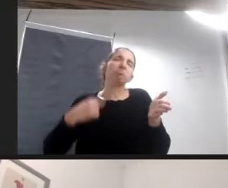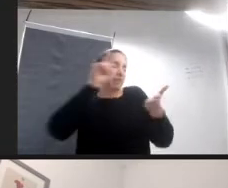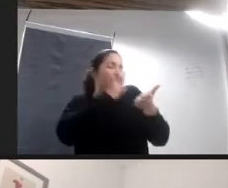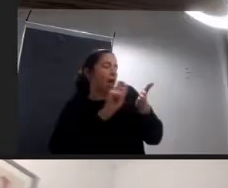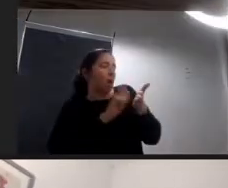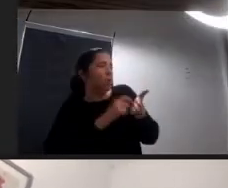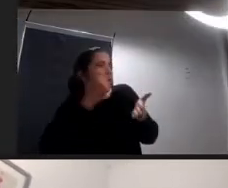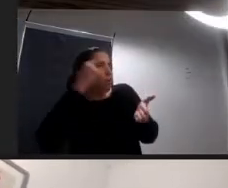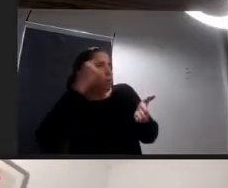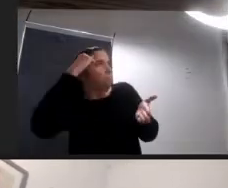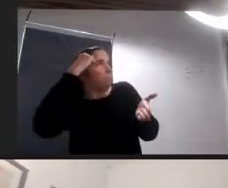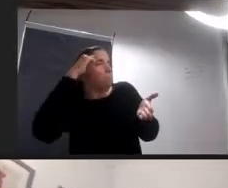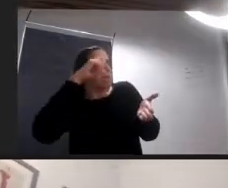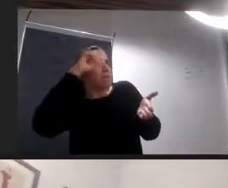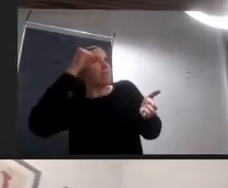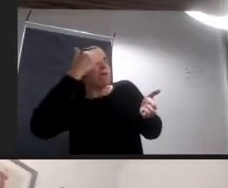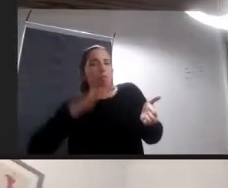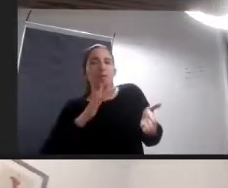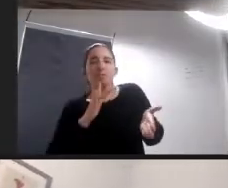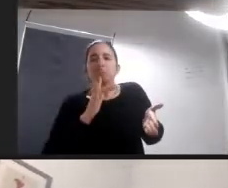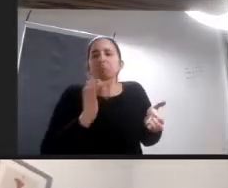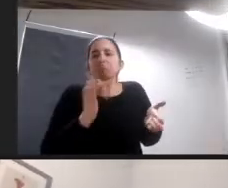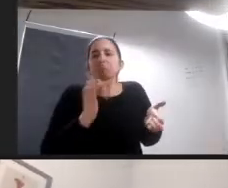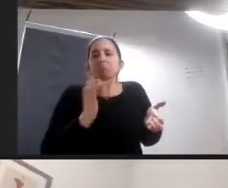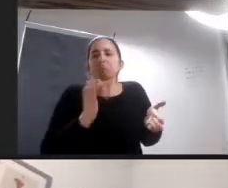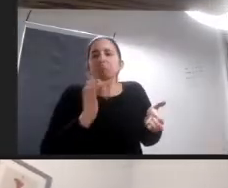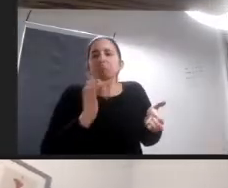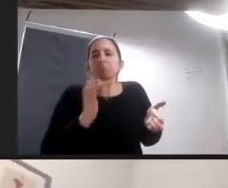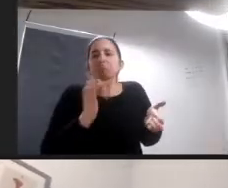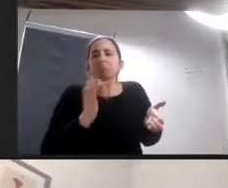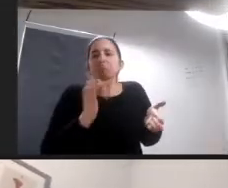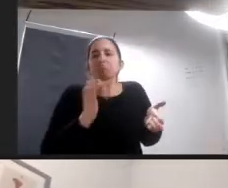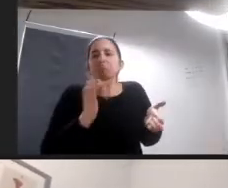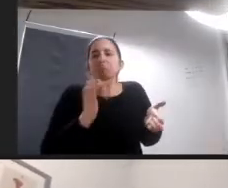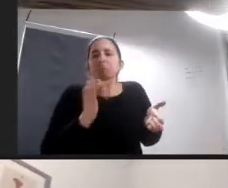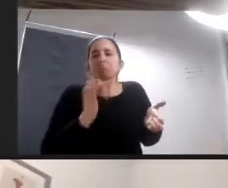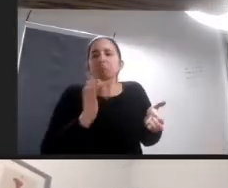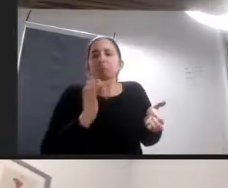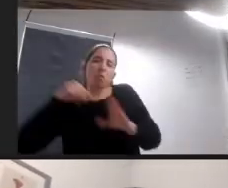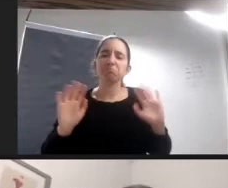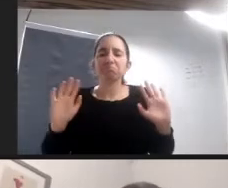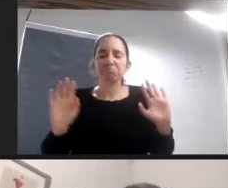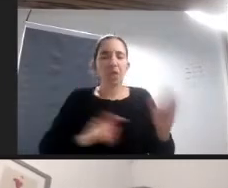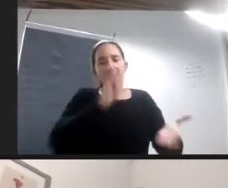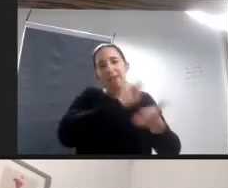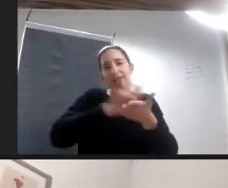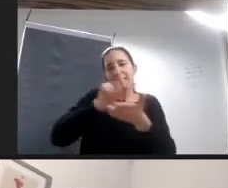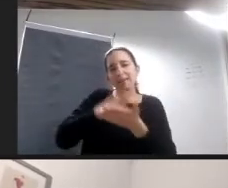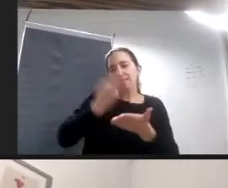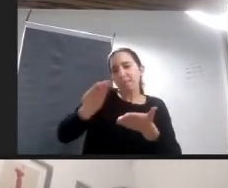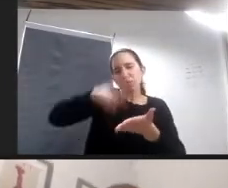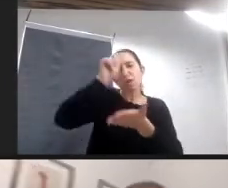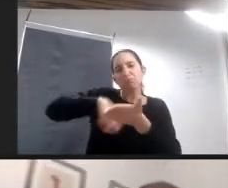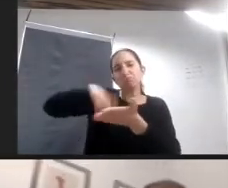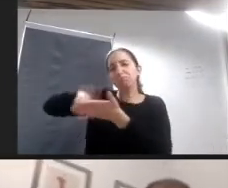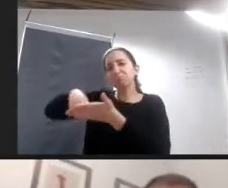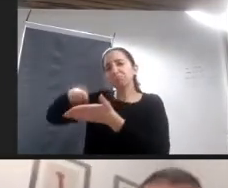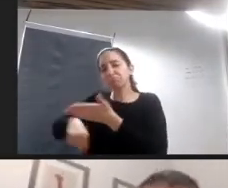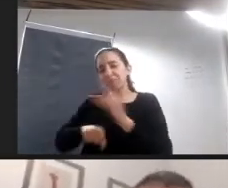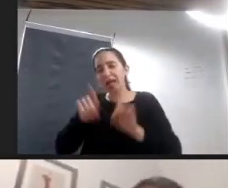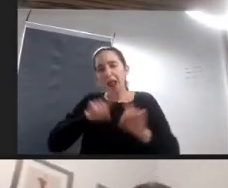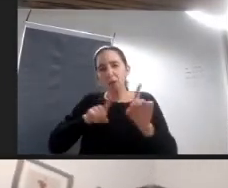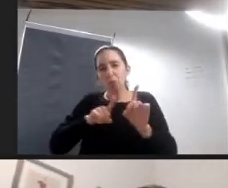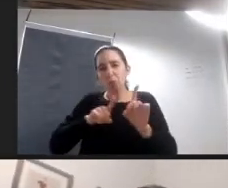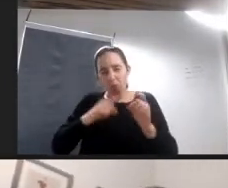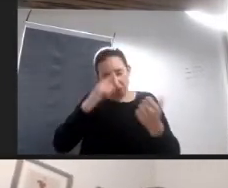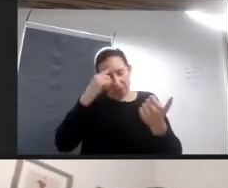verdadera, ni nada por el estilo, porque no es porque los investigué a los autores, sino porque esos autores me inspiraron para